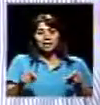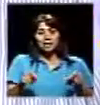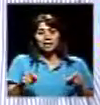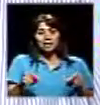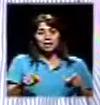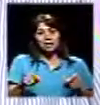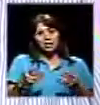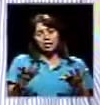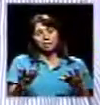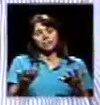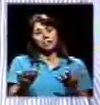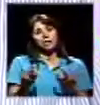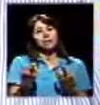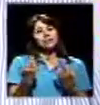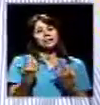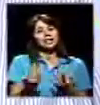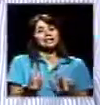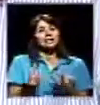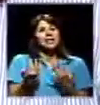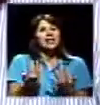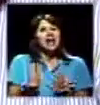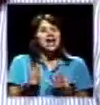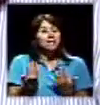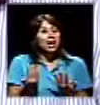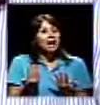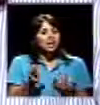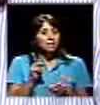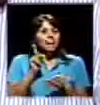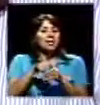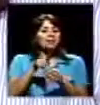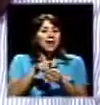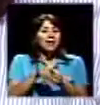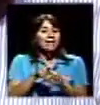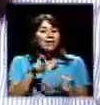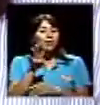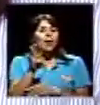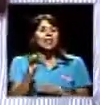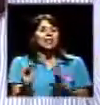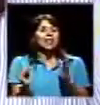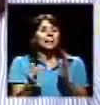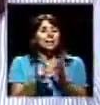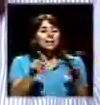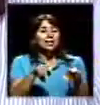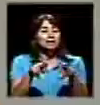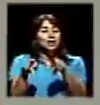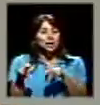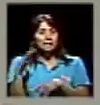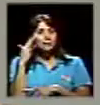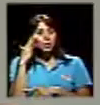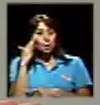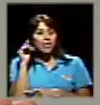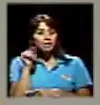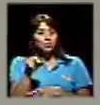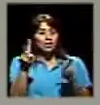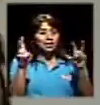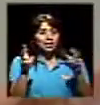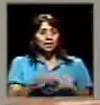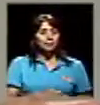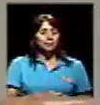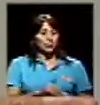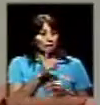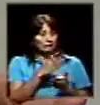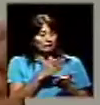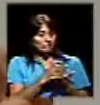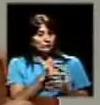se esperaba una participación de 40.000 personas. 40.000 personas preocupadas por el tema. Pequeña interrupción. El camino